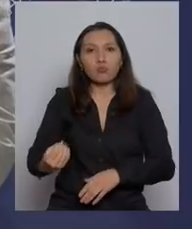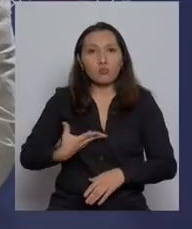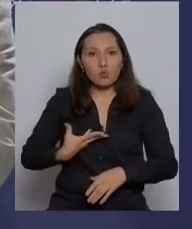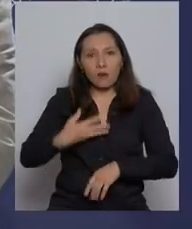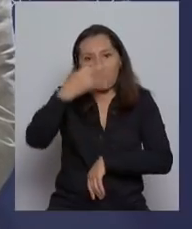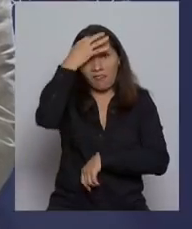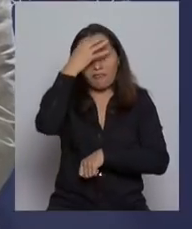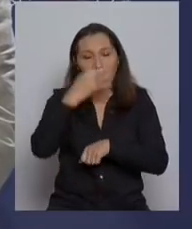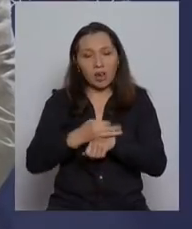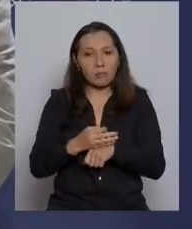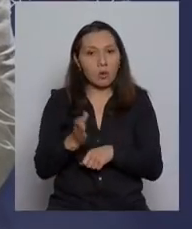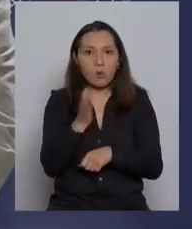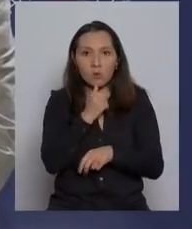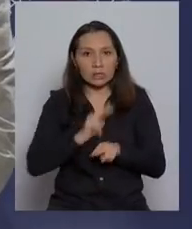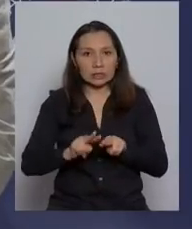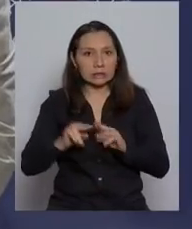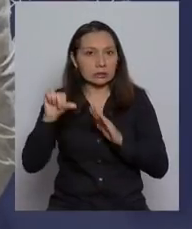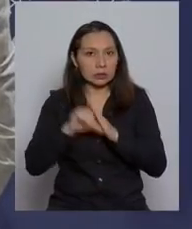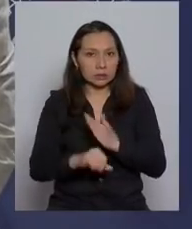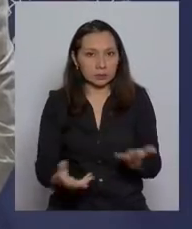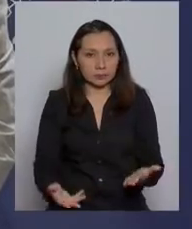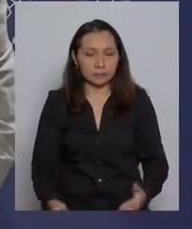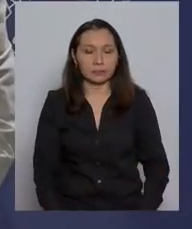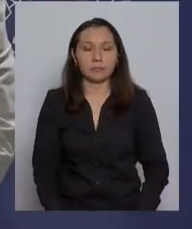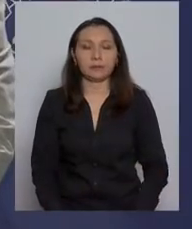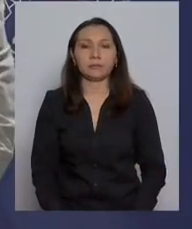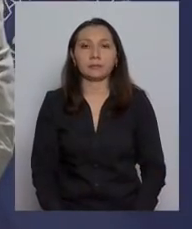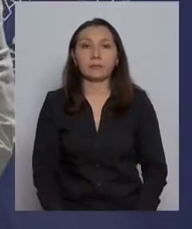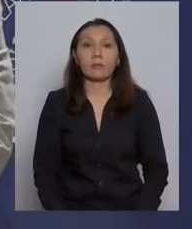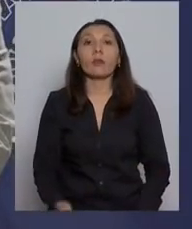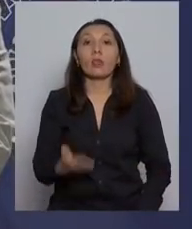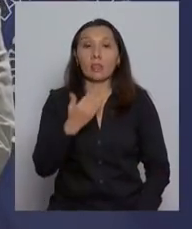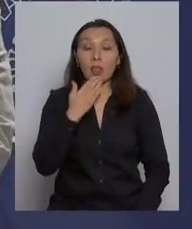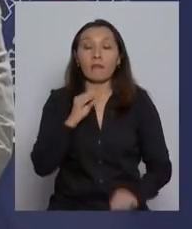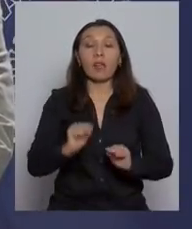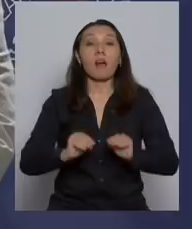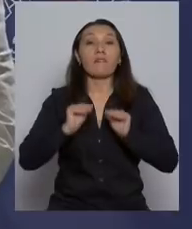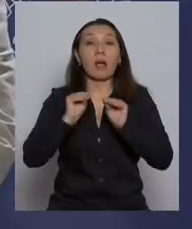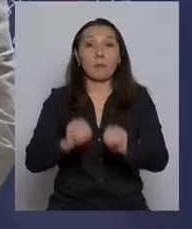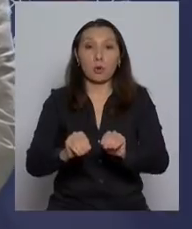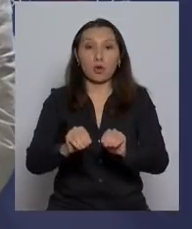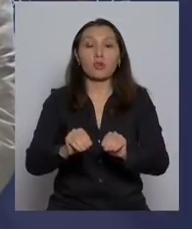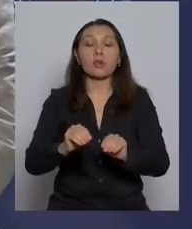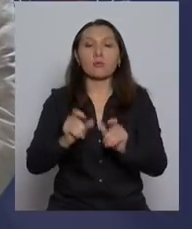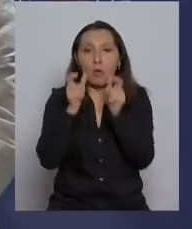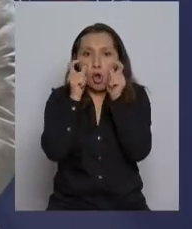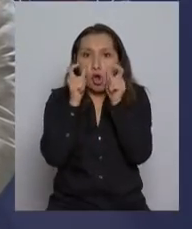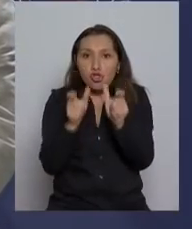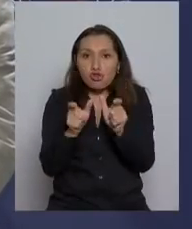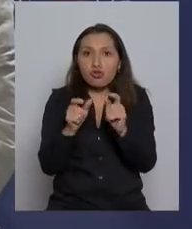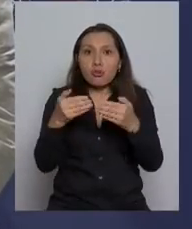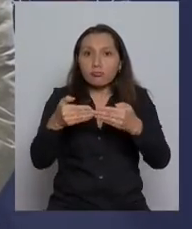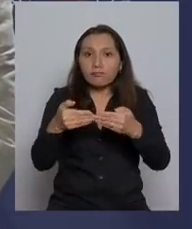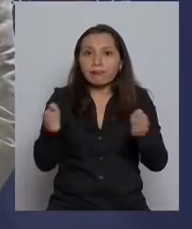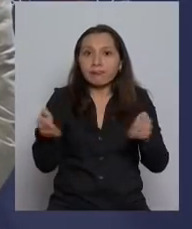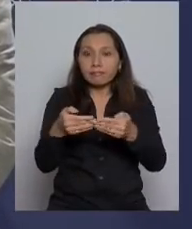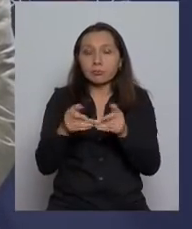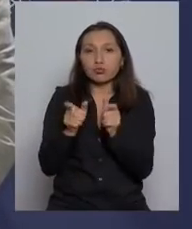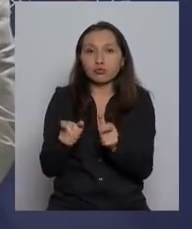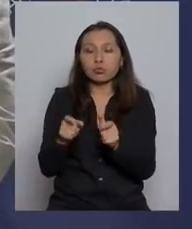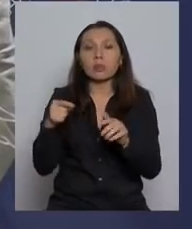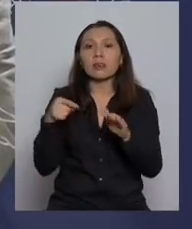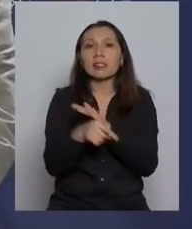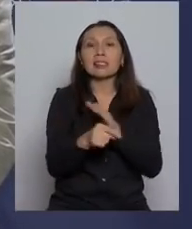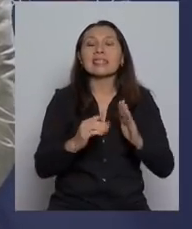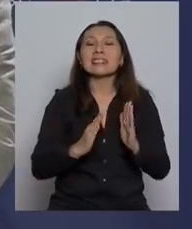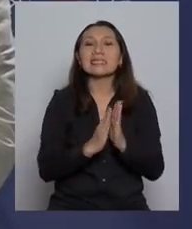una enfermedad y no lo están haciendo. Se van a colocar una aduana sanitaria, el ingreso norte